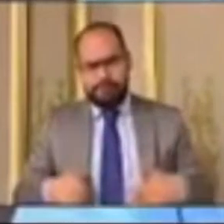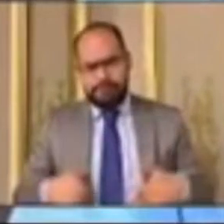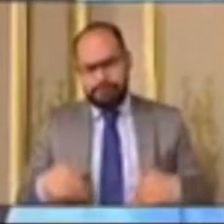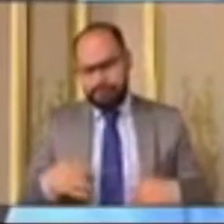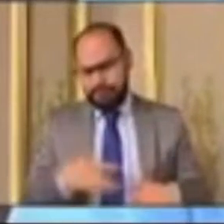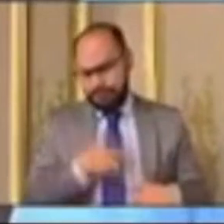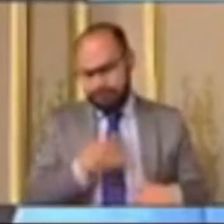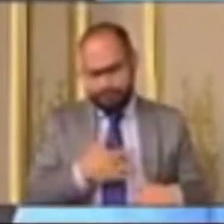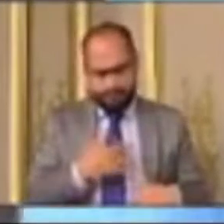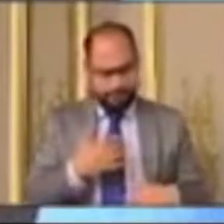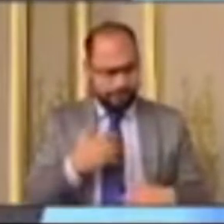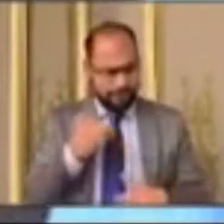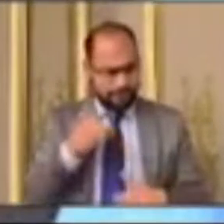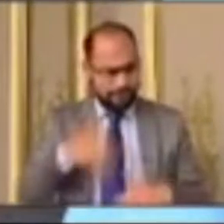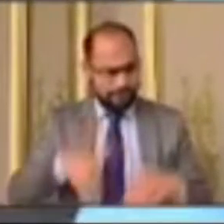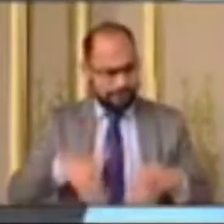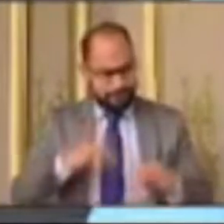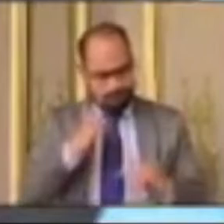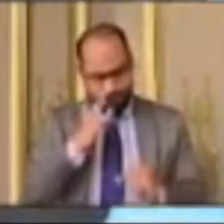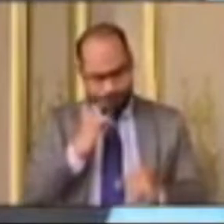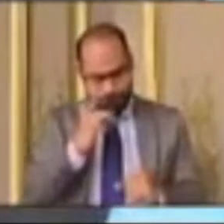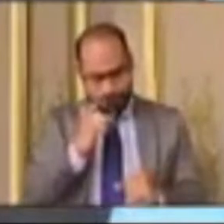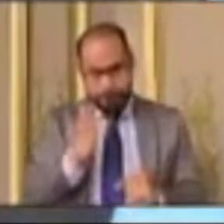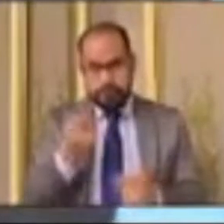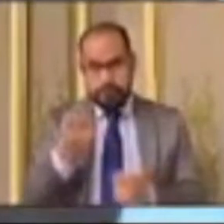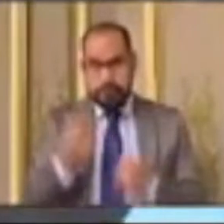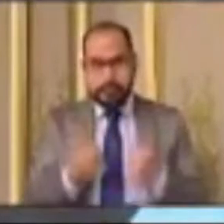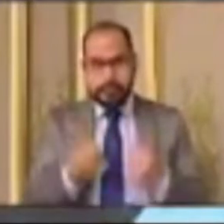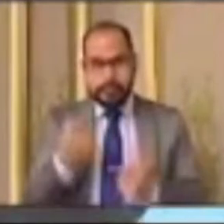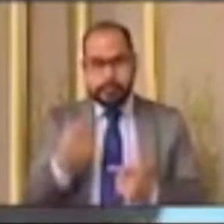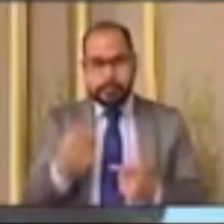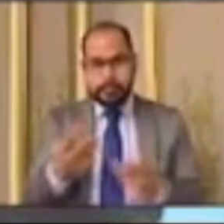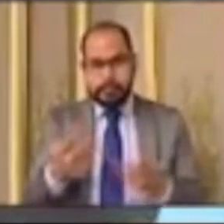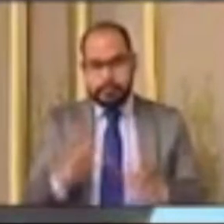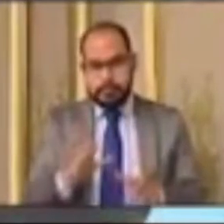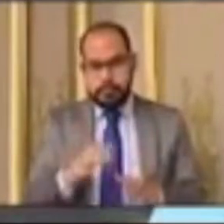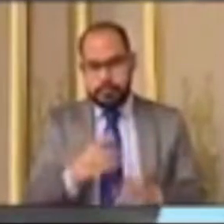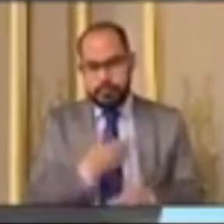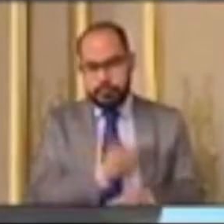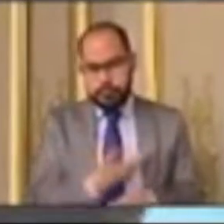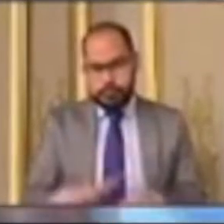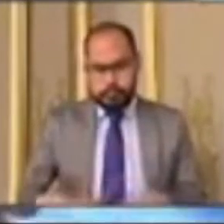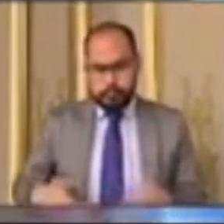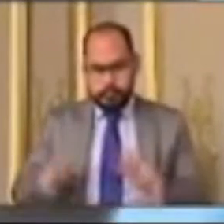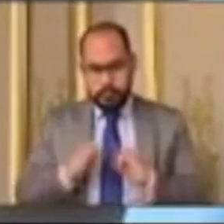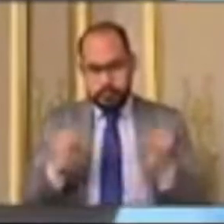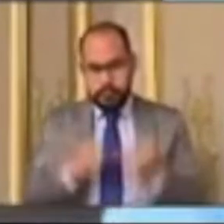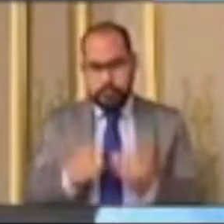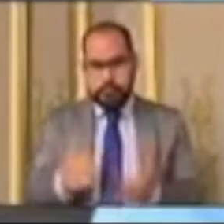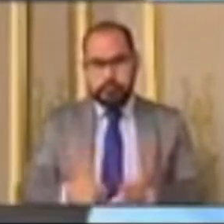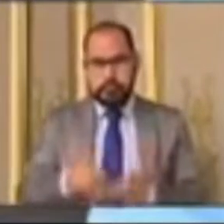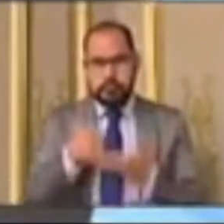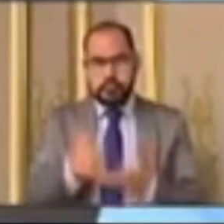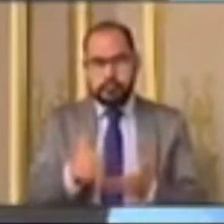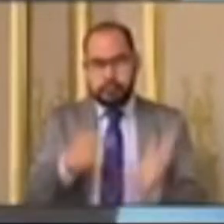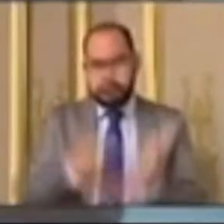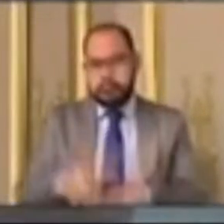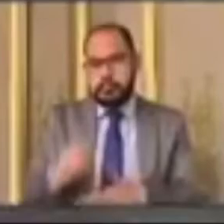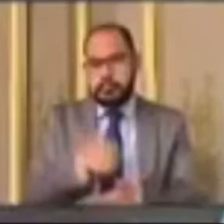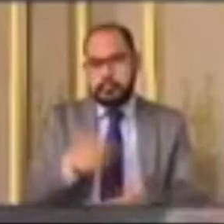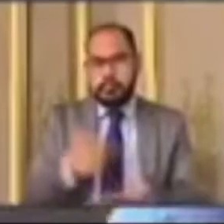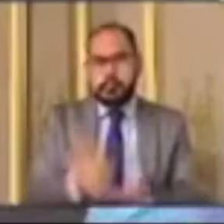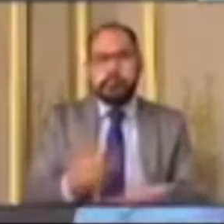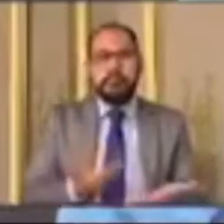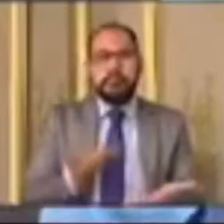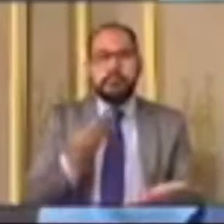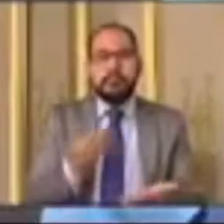escozor en algunos de los actuales presidentes de estas juntas auxiliares que hoy se enuncian en el proyecto. La